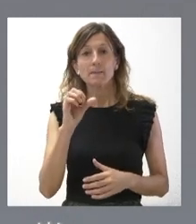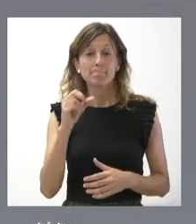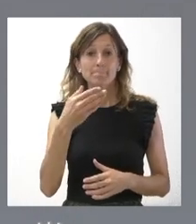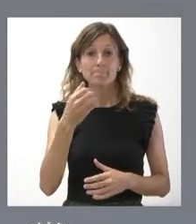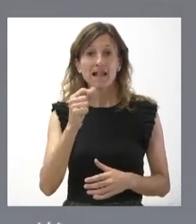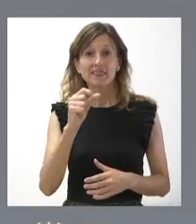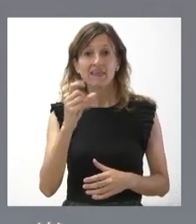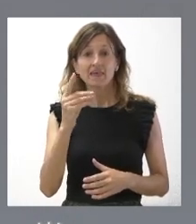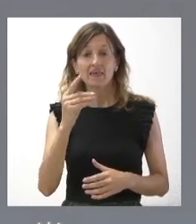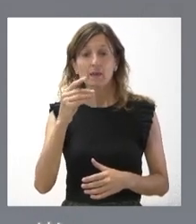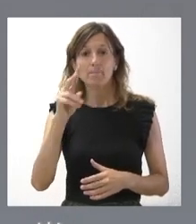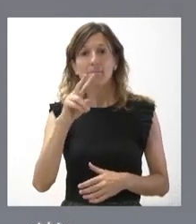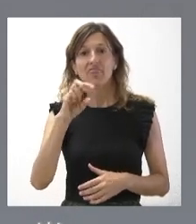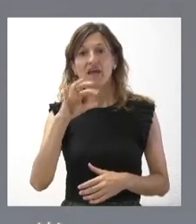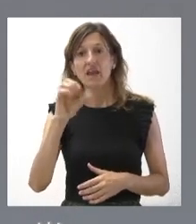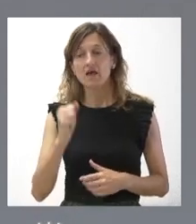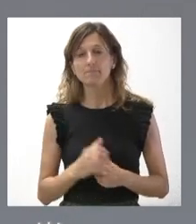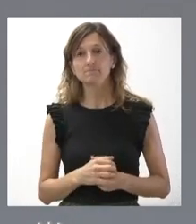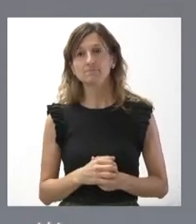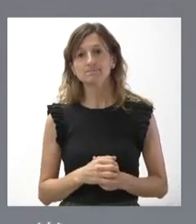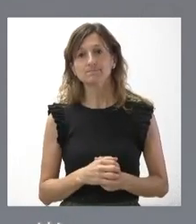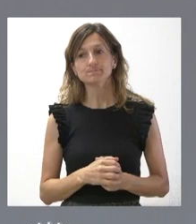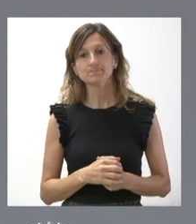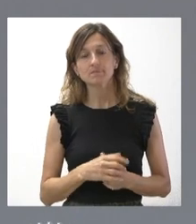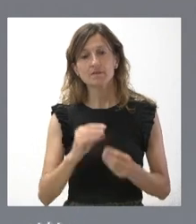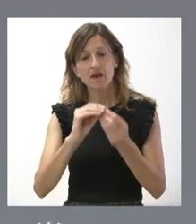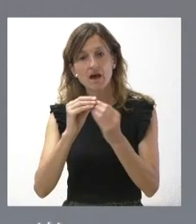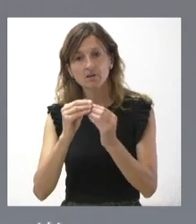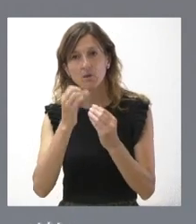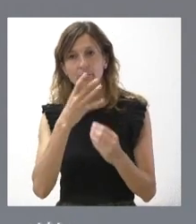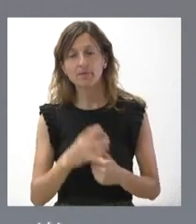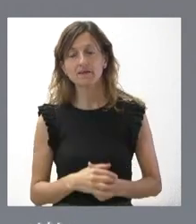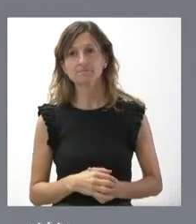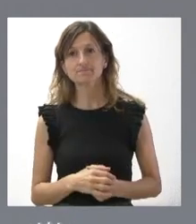un documento verdaderamente muy, muy bien articulado.